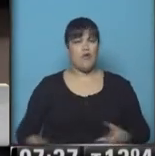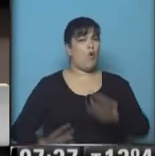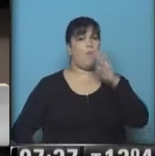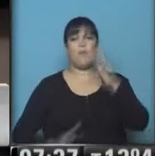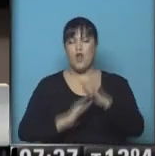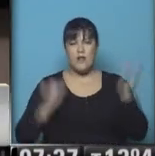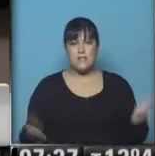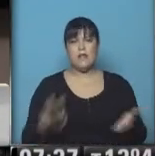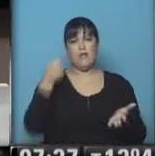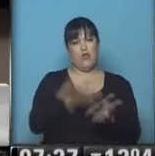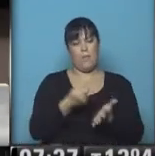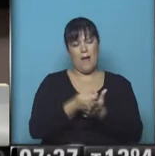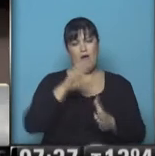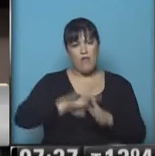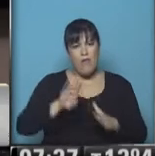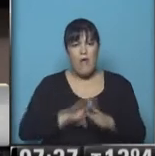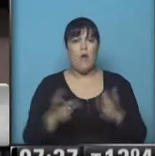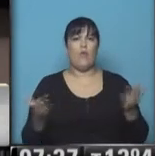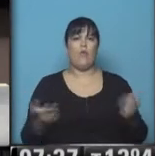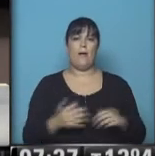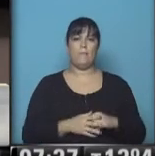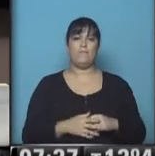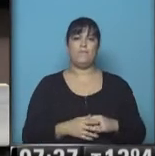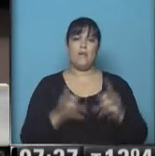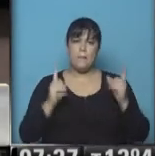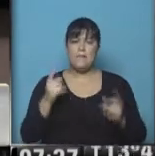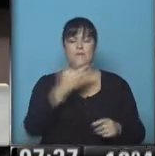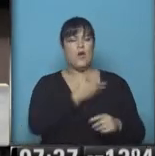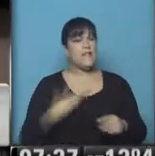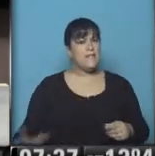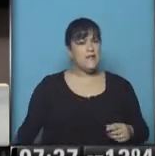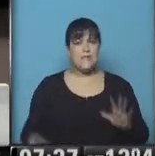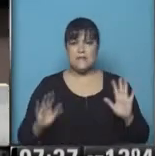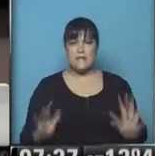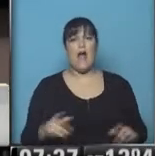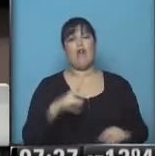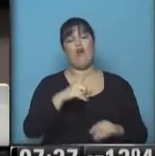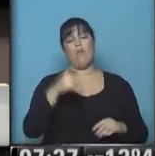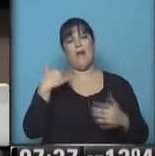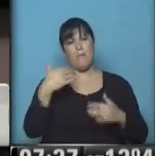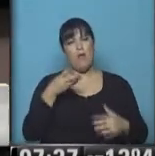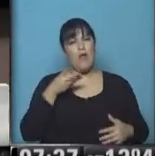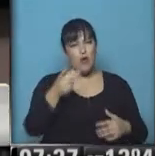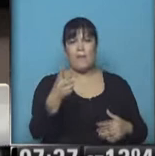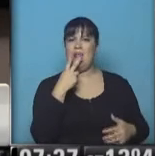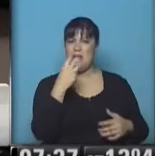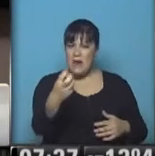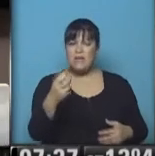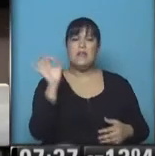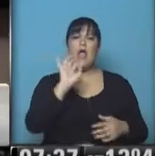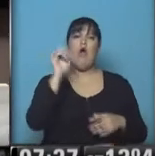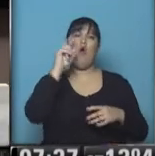del pago de la deuda el pago de lo que el estado directamente utiliza para la compra de energía y otras